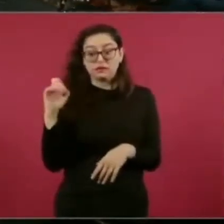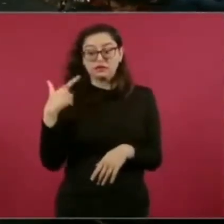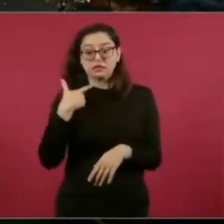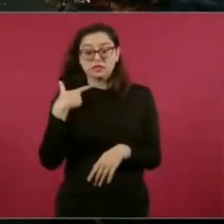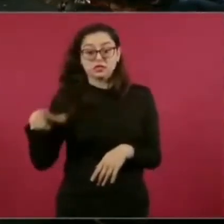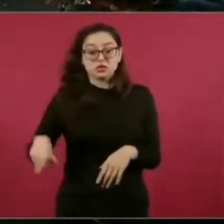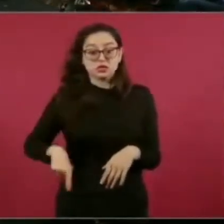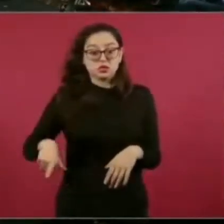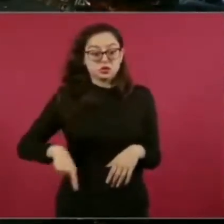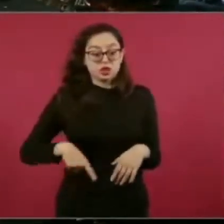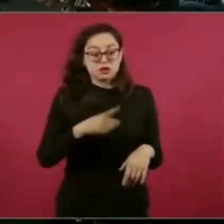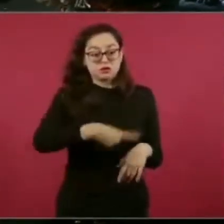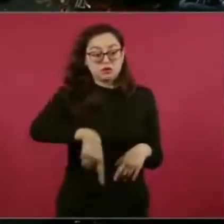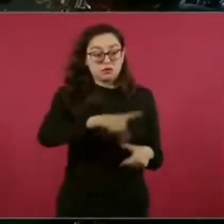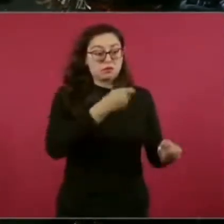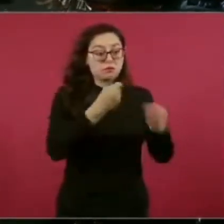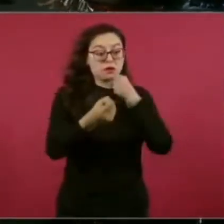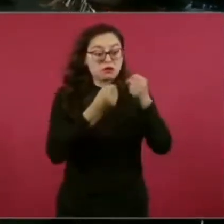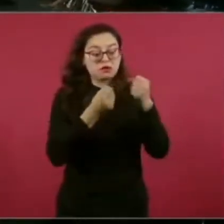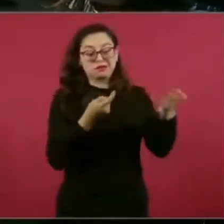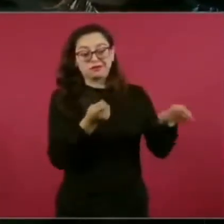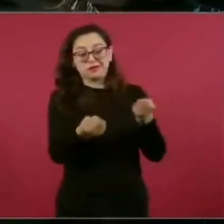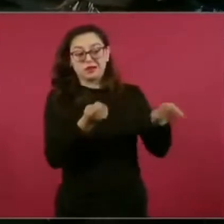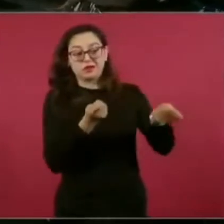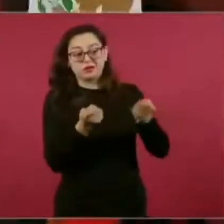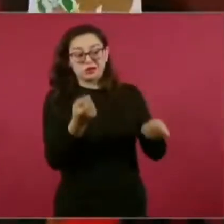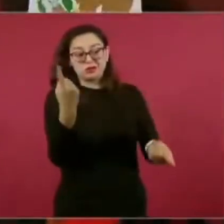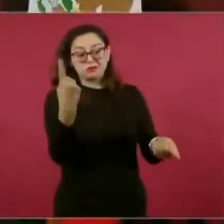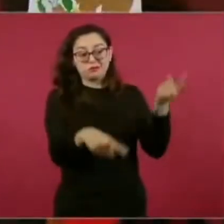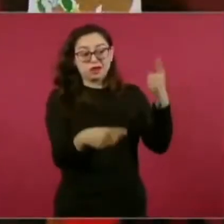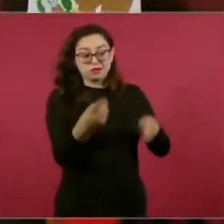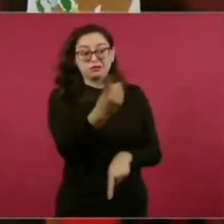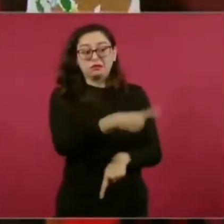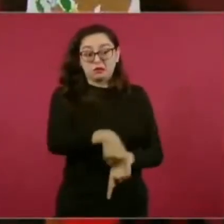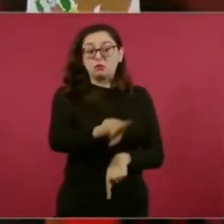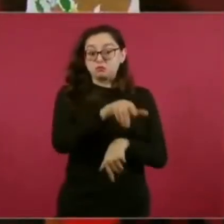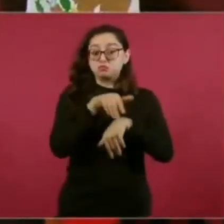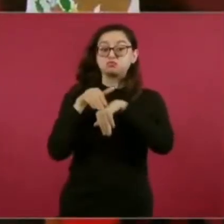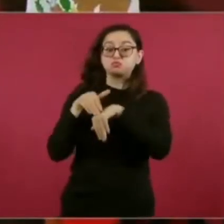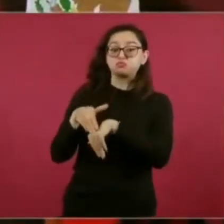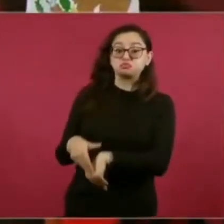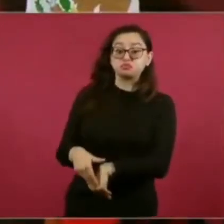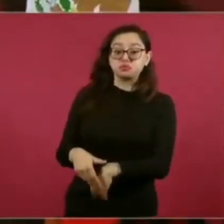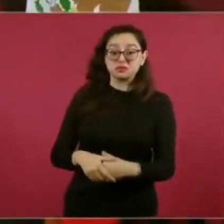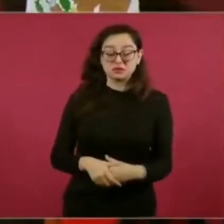que tenía el gobierno de todos ellos,